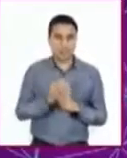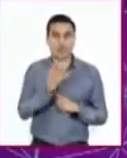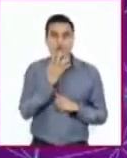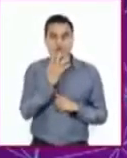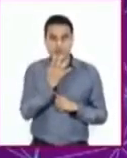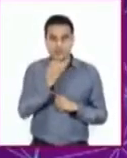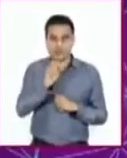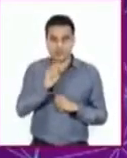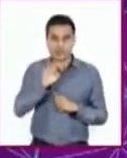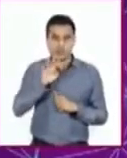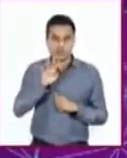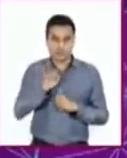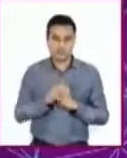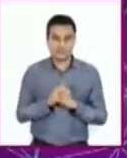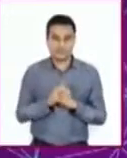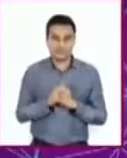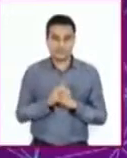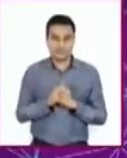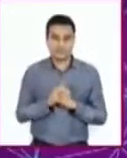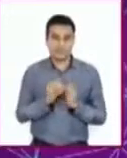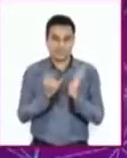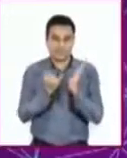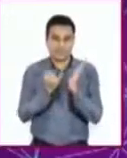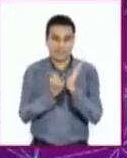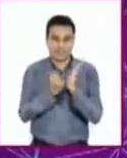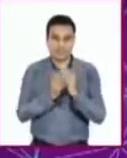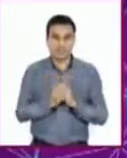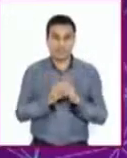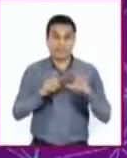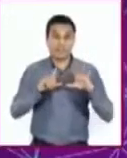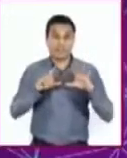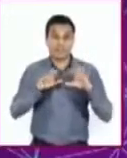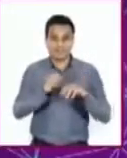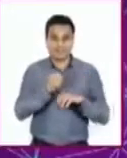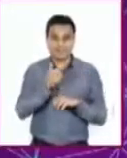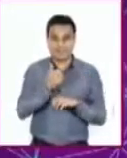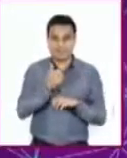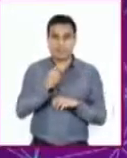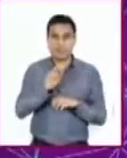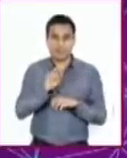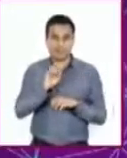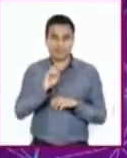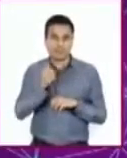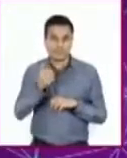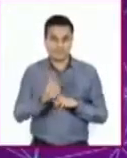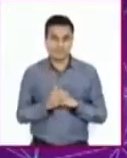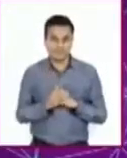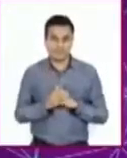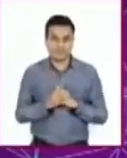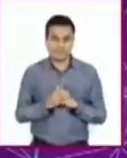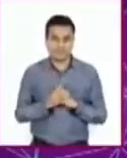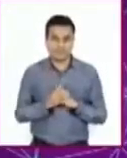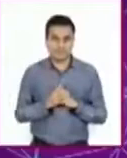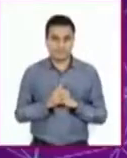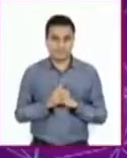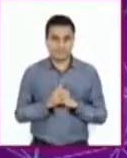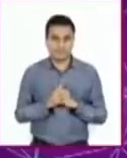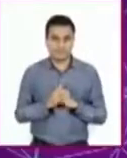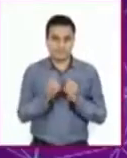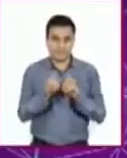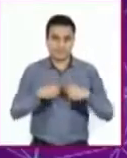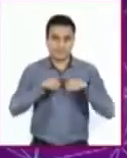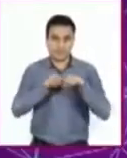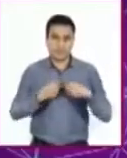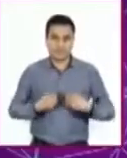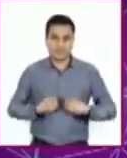pesos con 19 centavos. Por impuestos, 766 pesos con 6 centavos. Seguro de